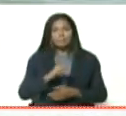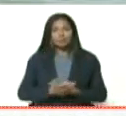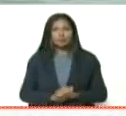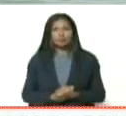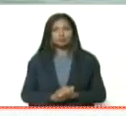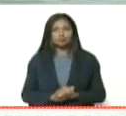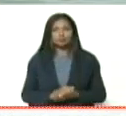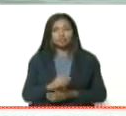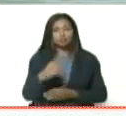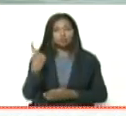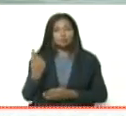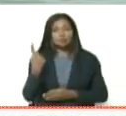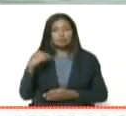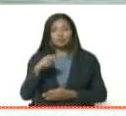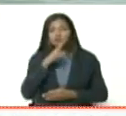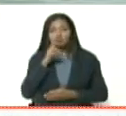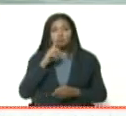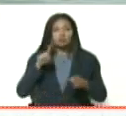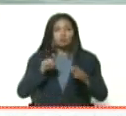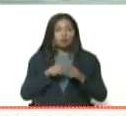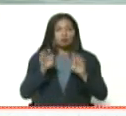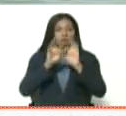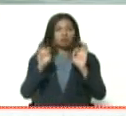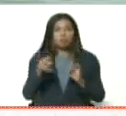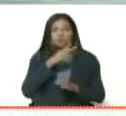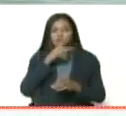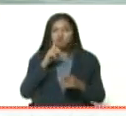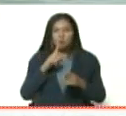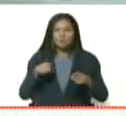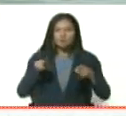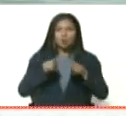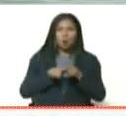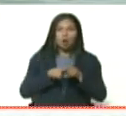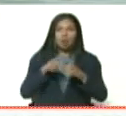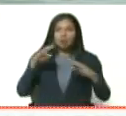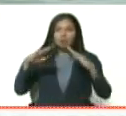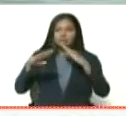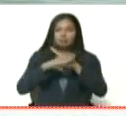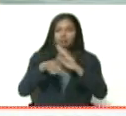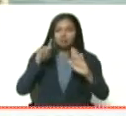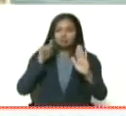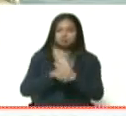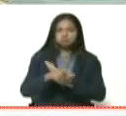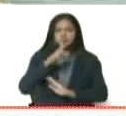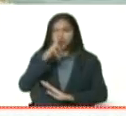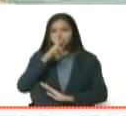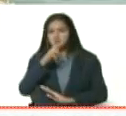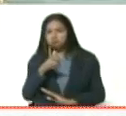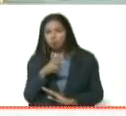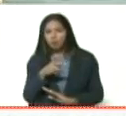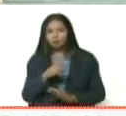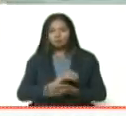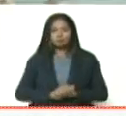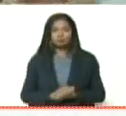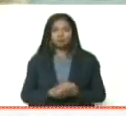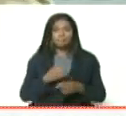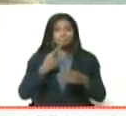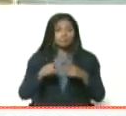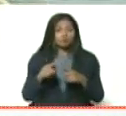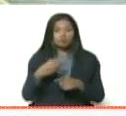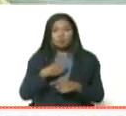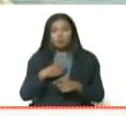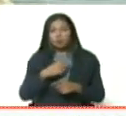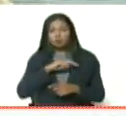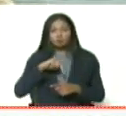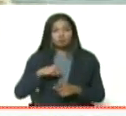solo tiene un nombre. El nombre es una sanción criminal. Pero no van a poder